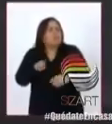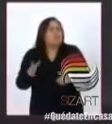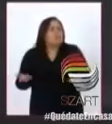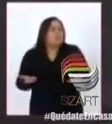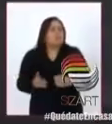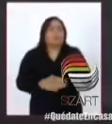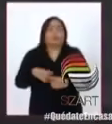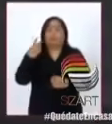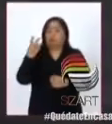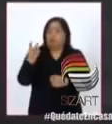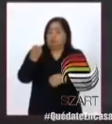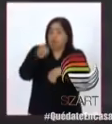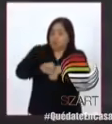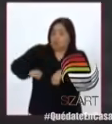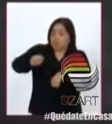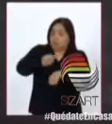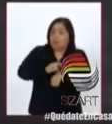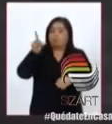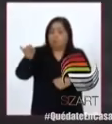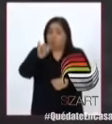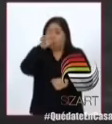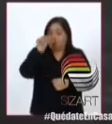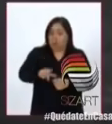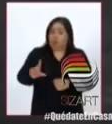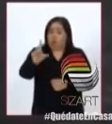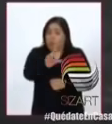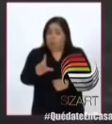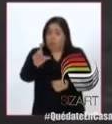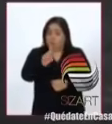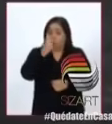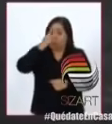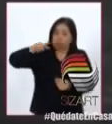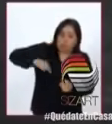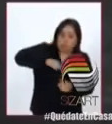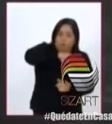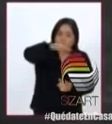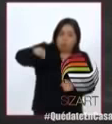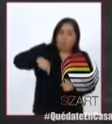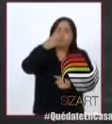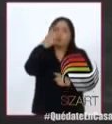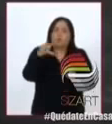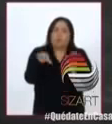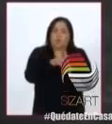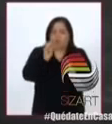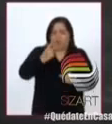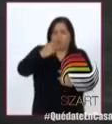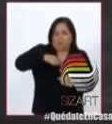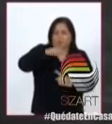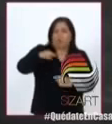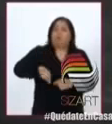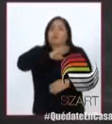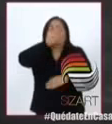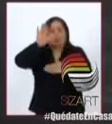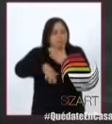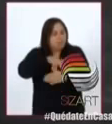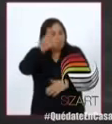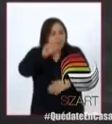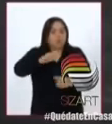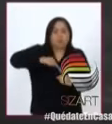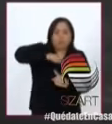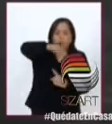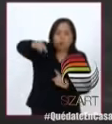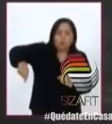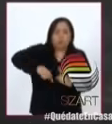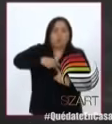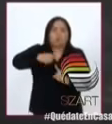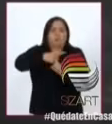En esta semana, Juan va a correr el lunes una vuelta y cuarto. El martes, una vuelta y